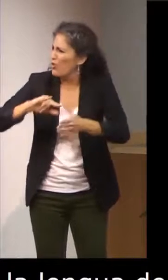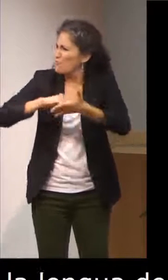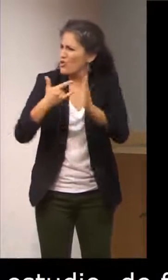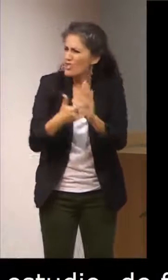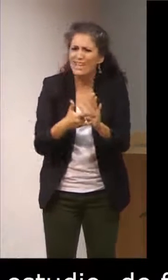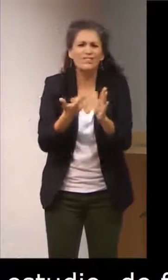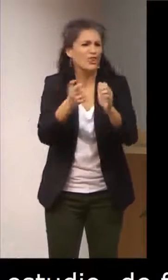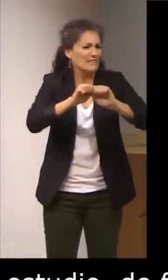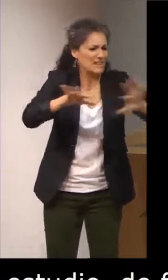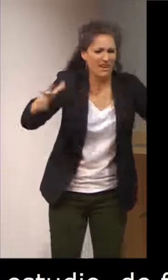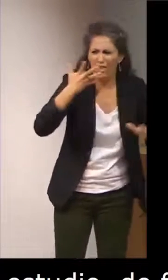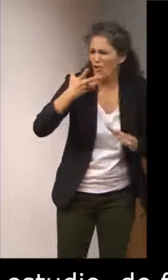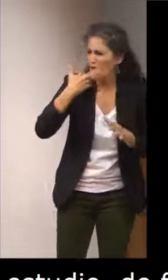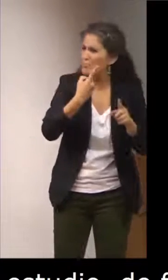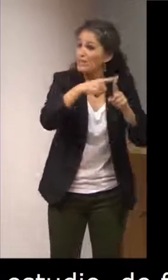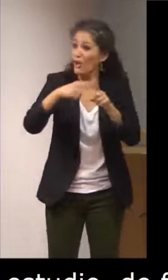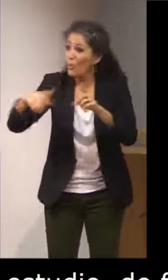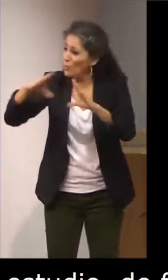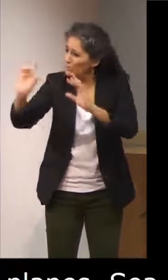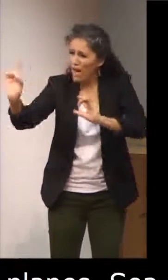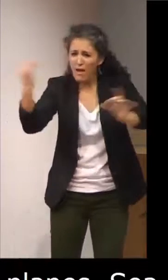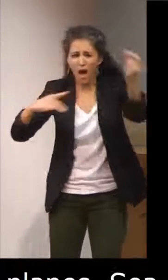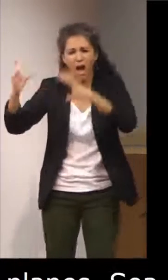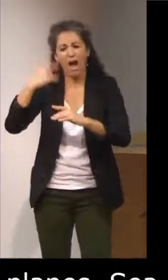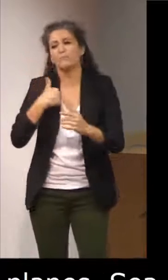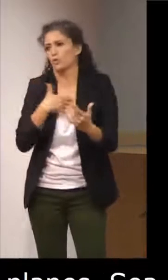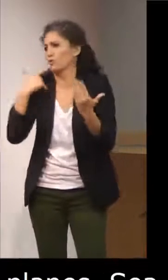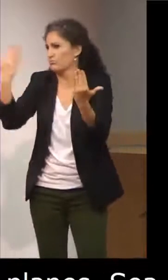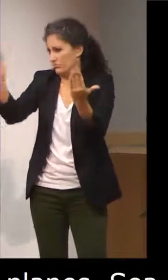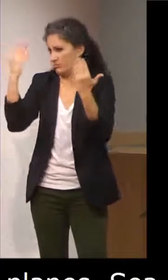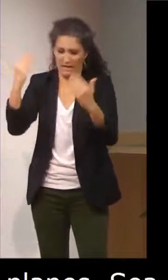grados, en líneas de investigación, en proyectos, en transferencia de conocimientos.